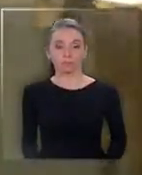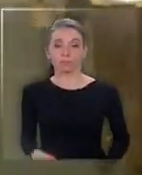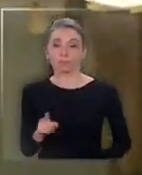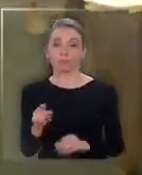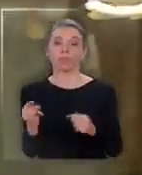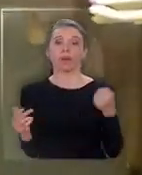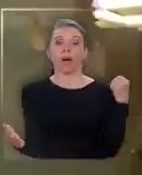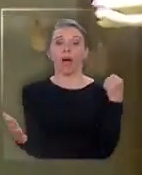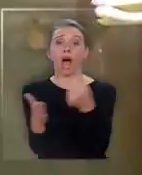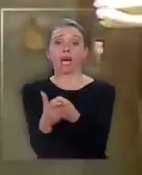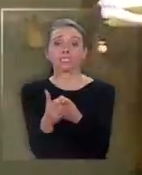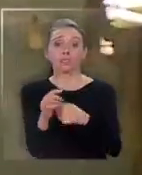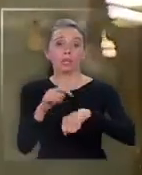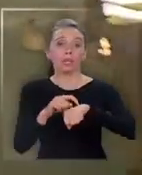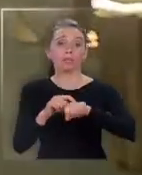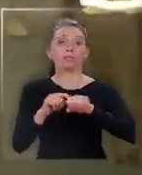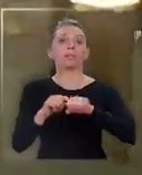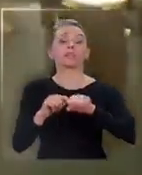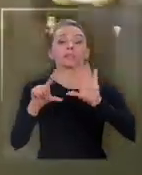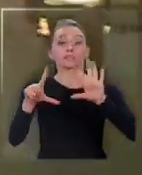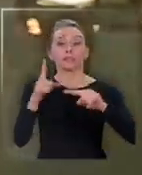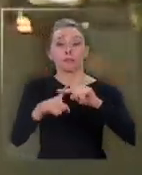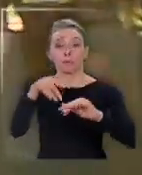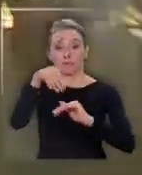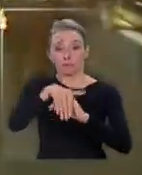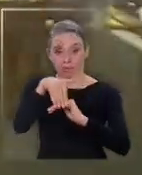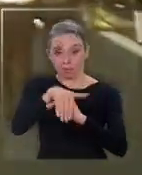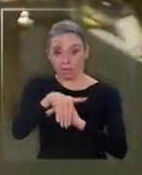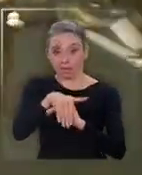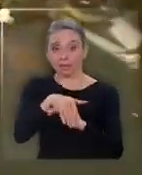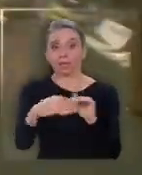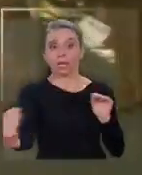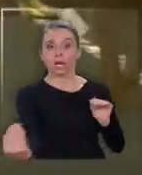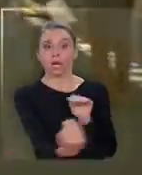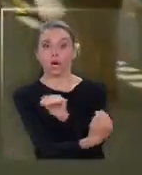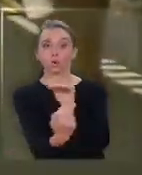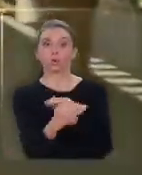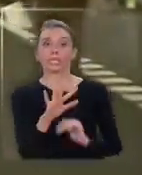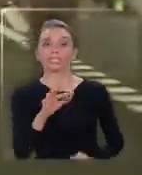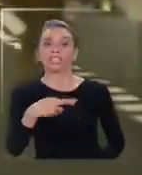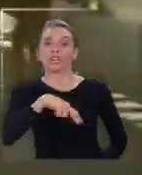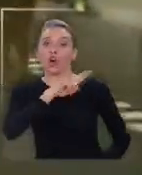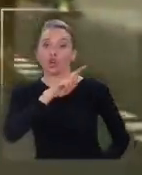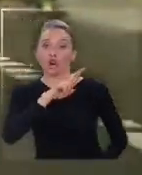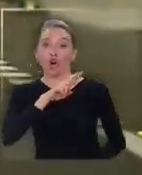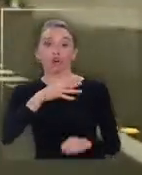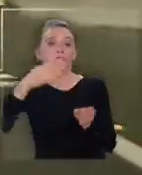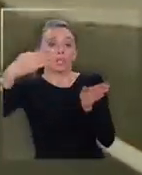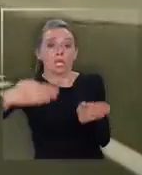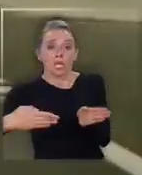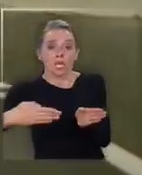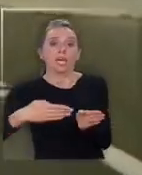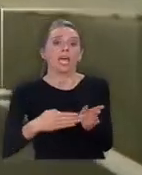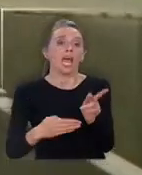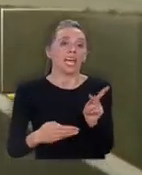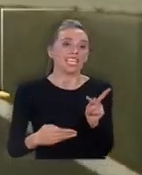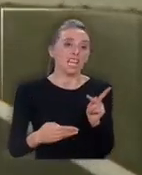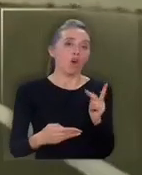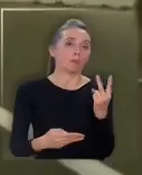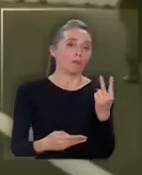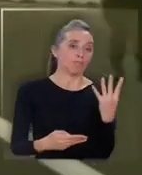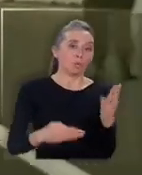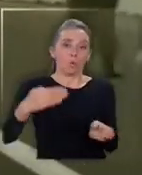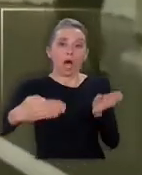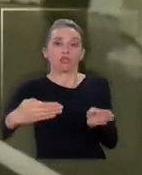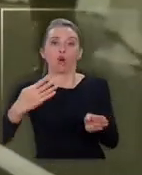Un accidente que ocurrió a las 19:30 horas, pero que mantiene la ruta 5 Norte cortada entre el kilómetro 24 y el kilómetro 25. Ustedes